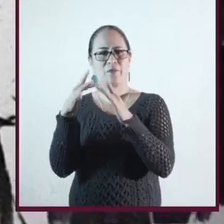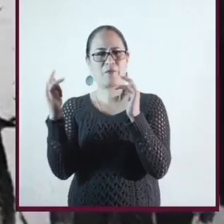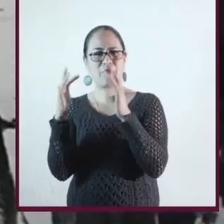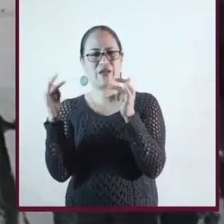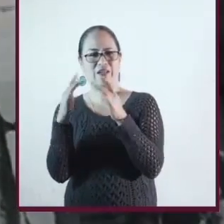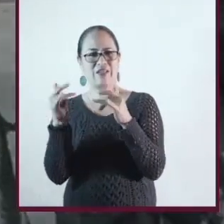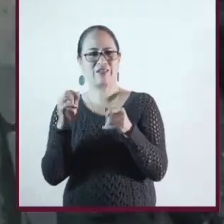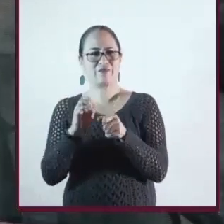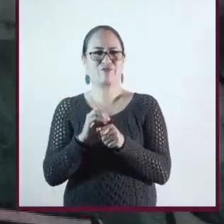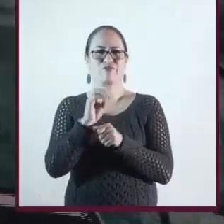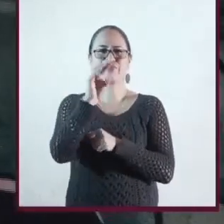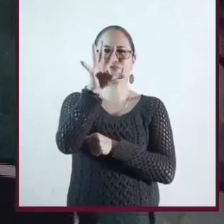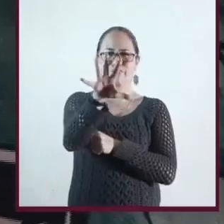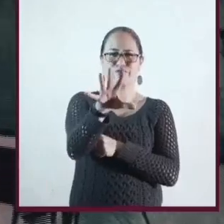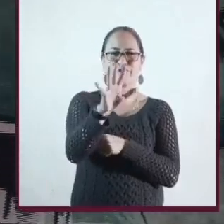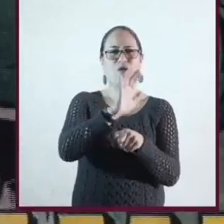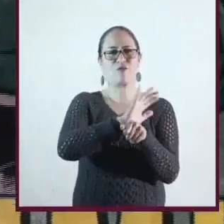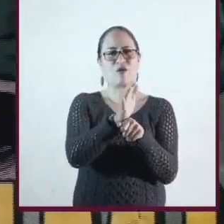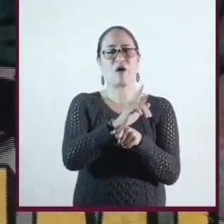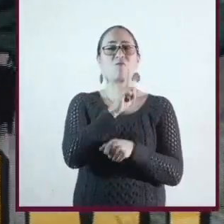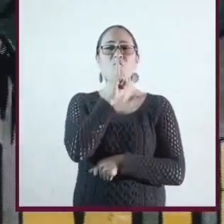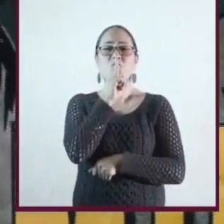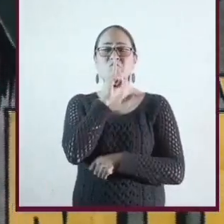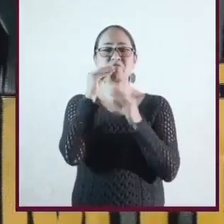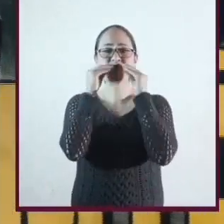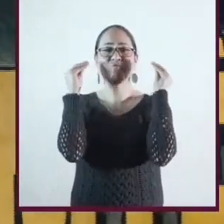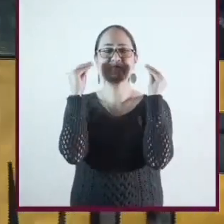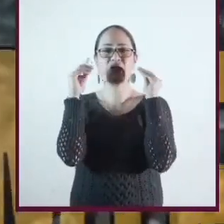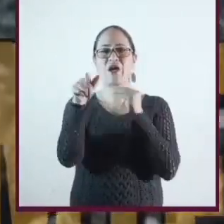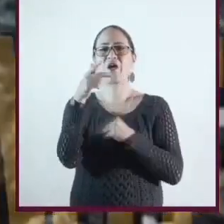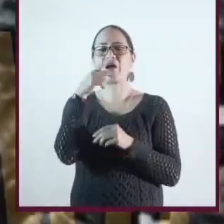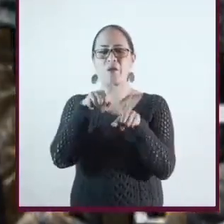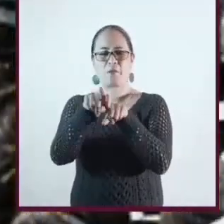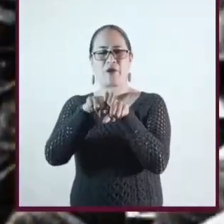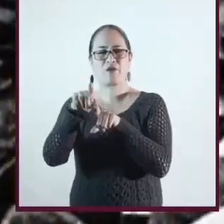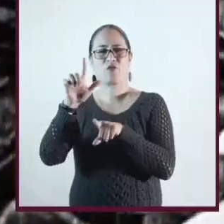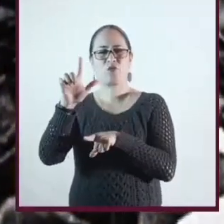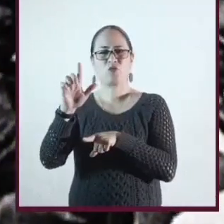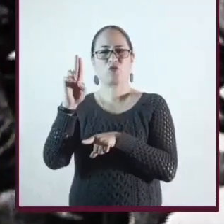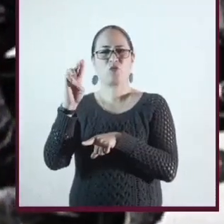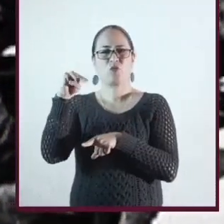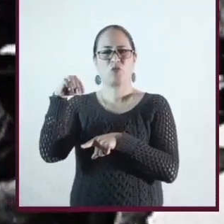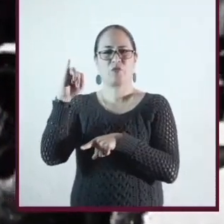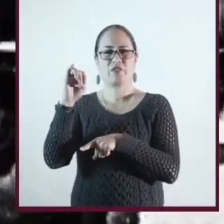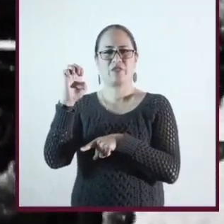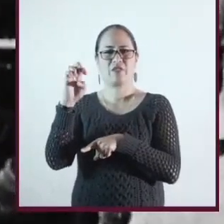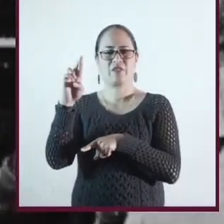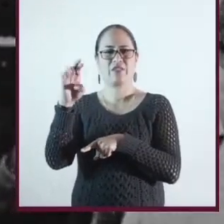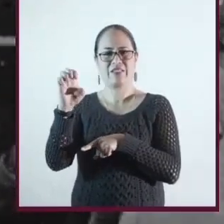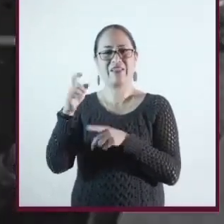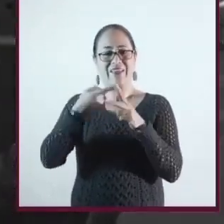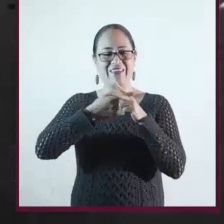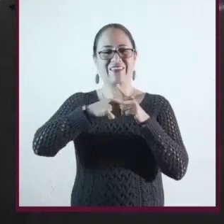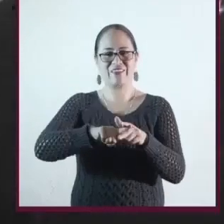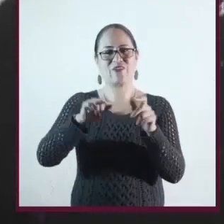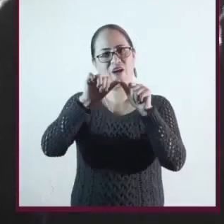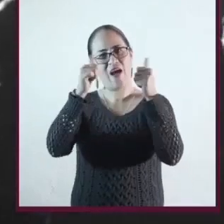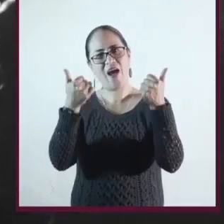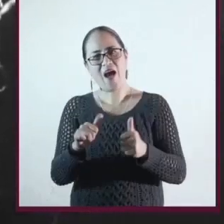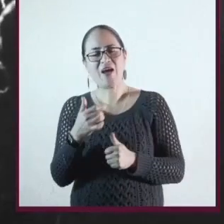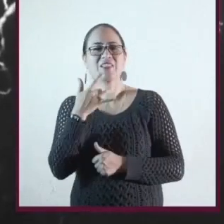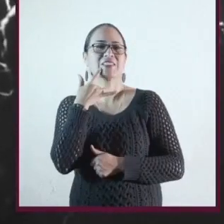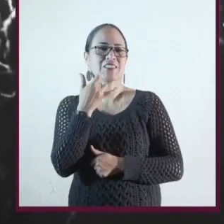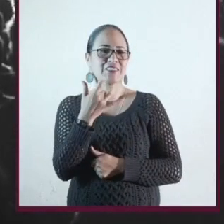las primeras filmaciones mudas de los hermanos Lumière. Allí inició su historia como arte y entretenimiento. Por